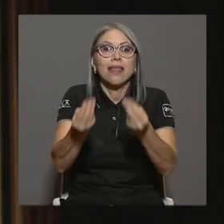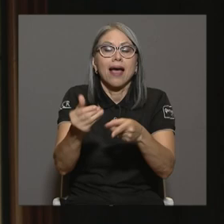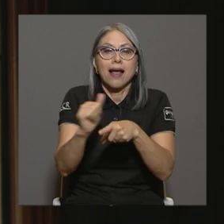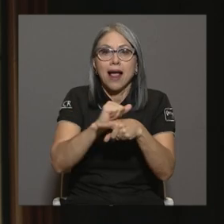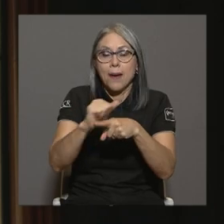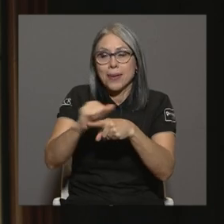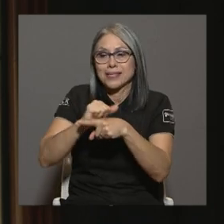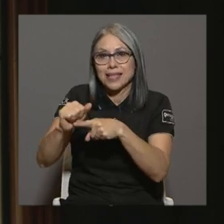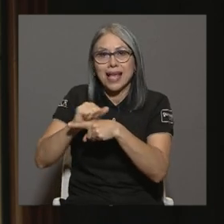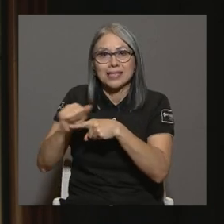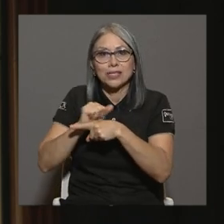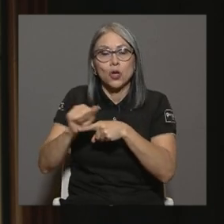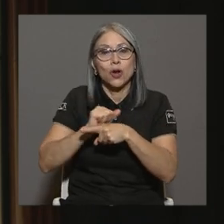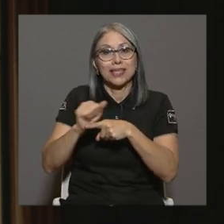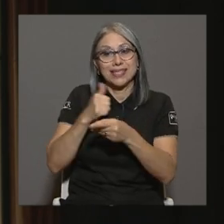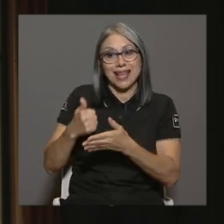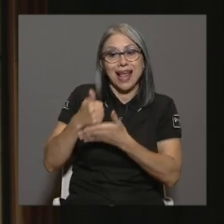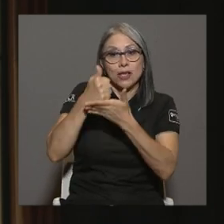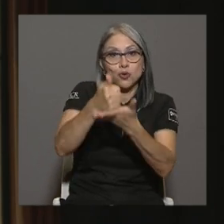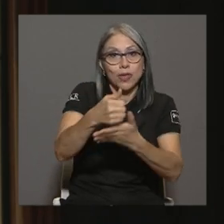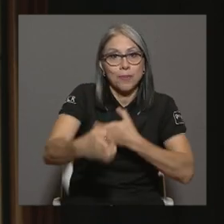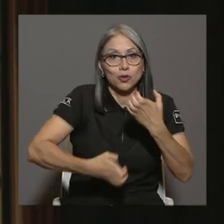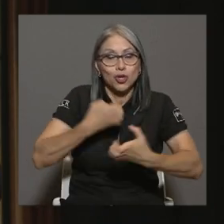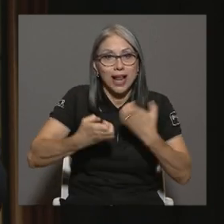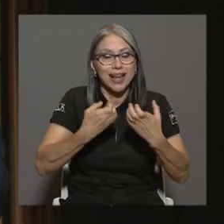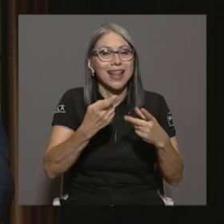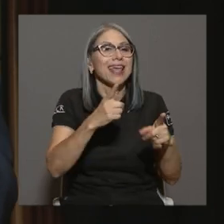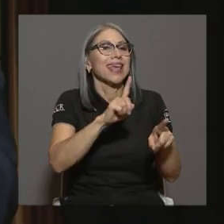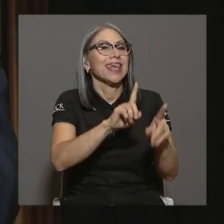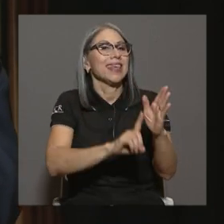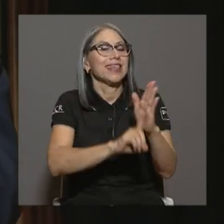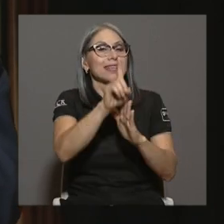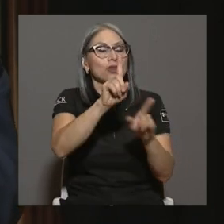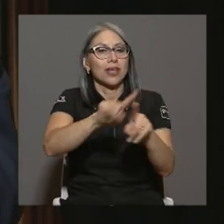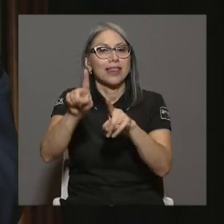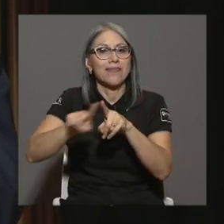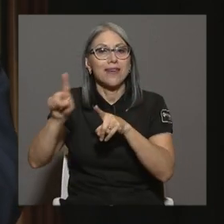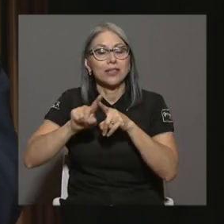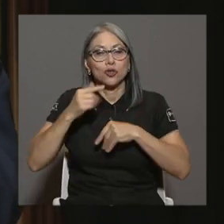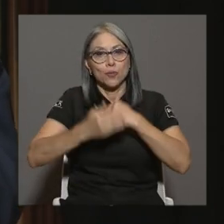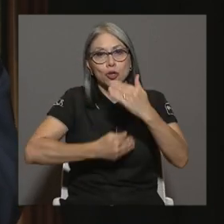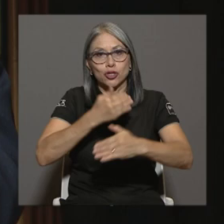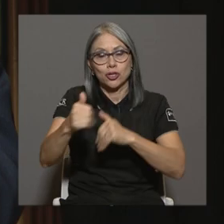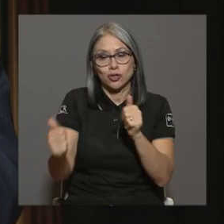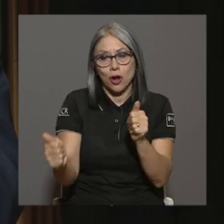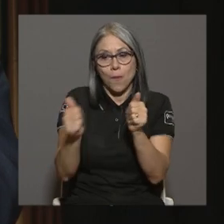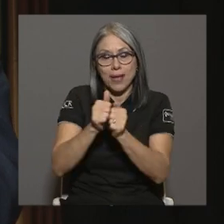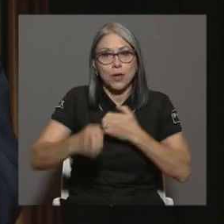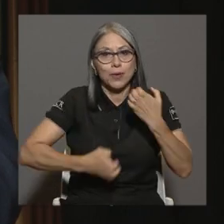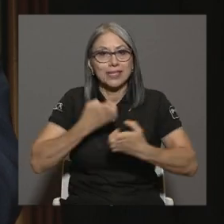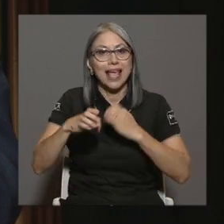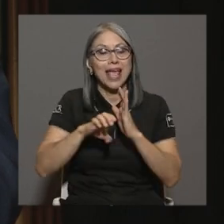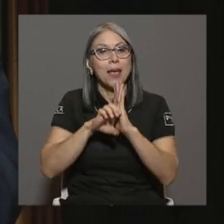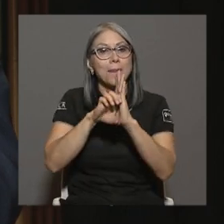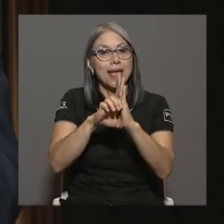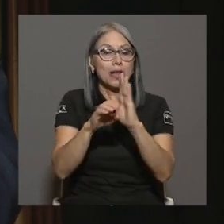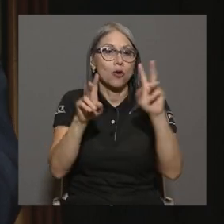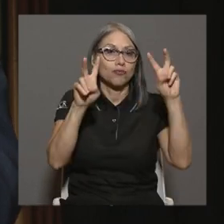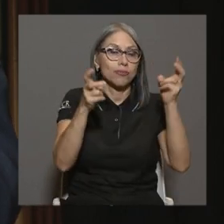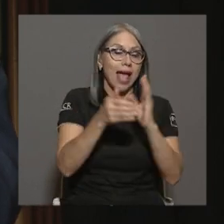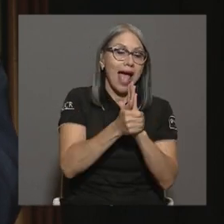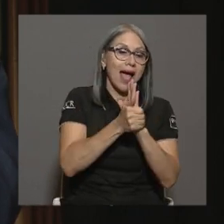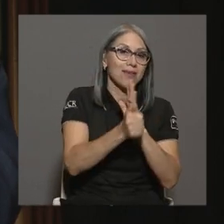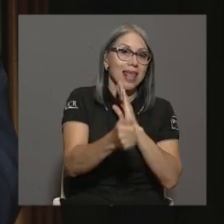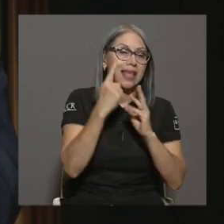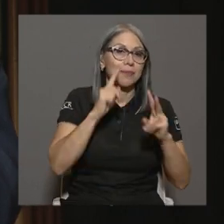capacitaciones en primera ayuda emocional y desarrolla diversos procesos de acompañamiento emocional, tales como habilidades para la